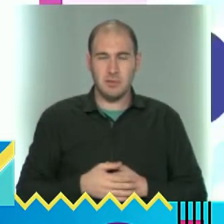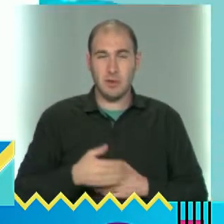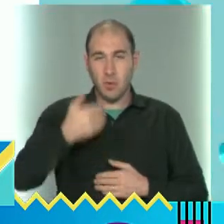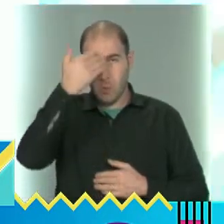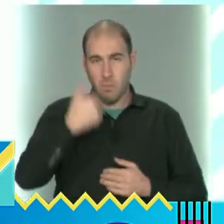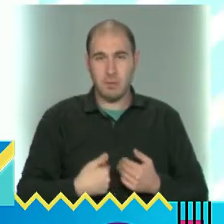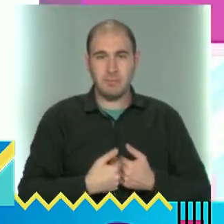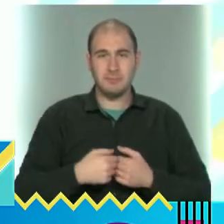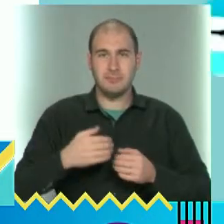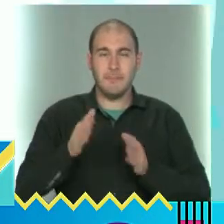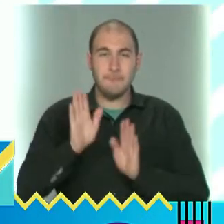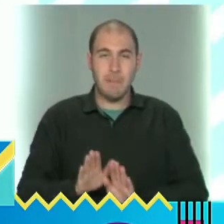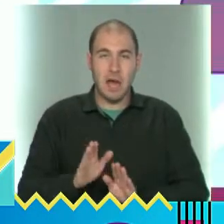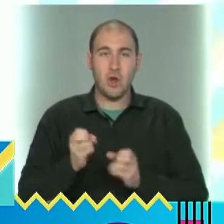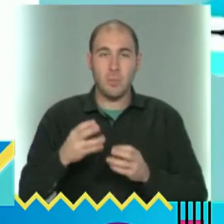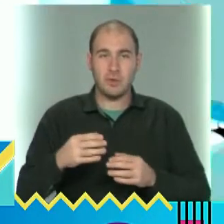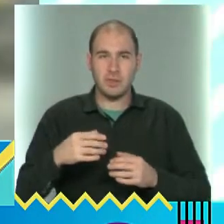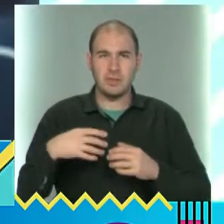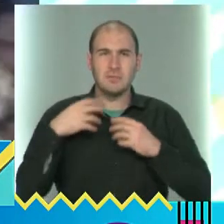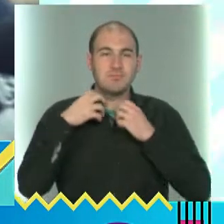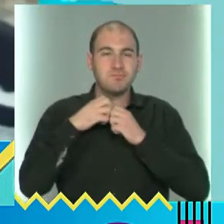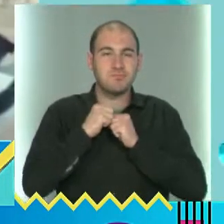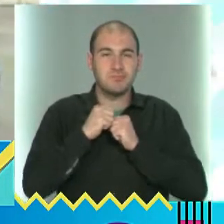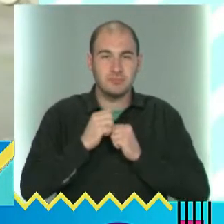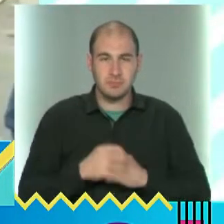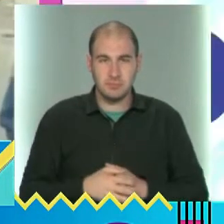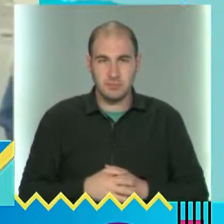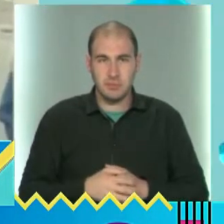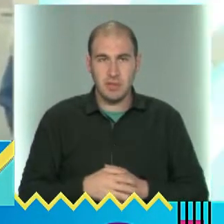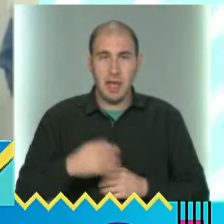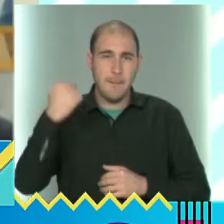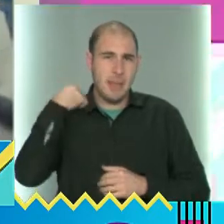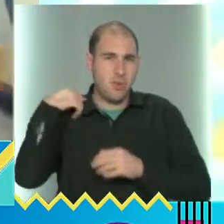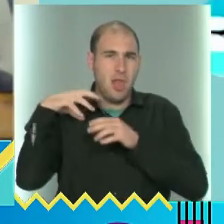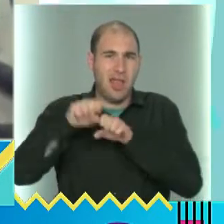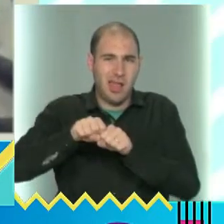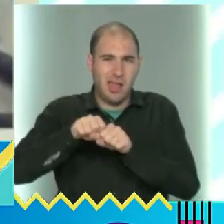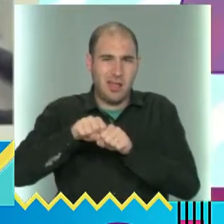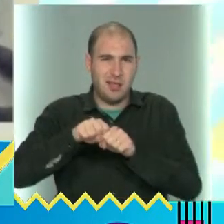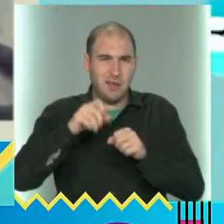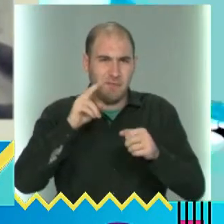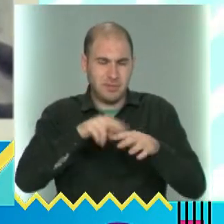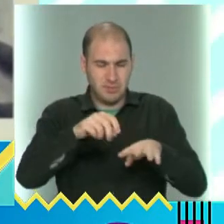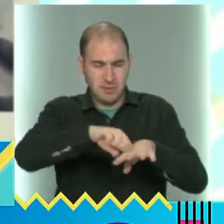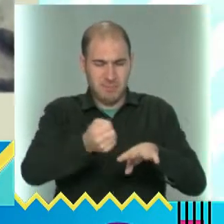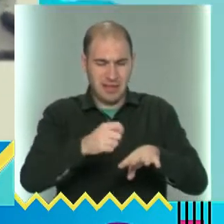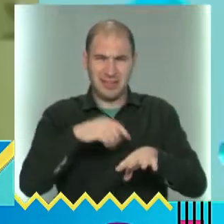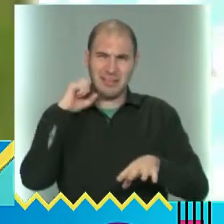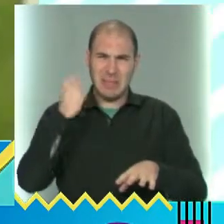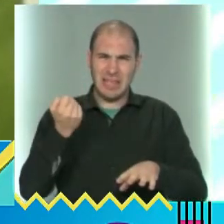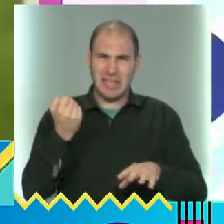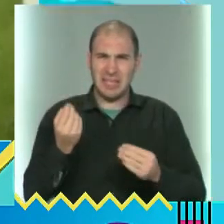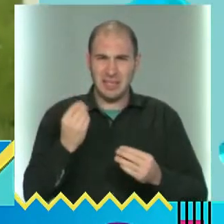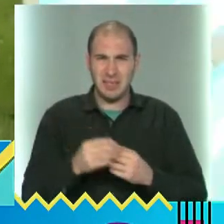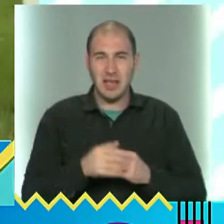cuerpo paralizado temporalmente por una compresión medular en la médula. Entonces pensamos, fractura expuesta en el pie y la médula, y sí, fue